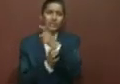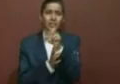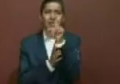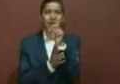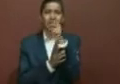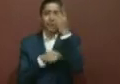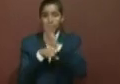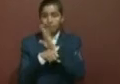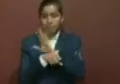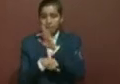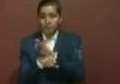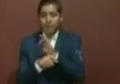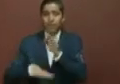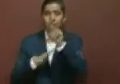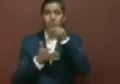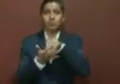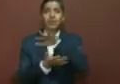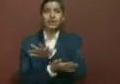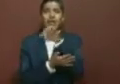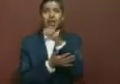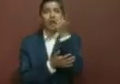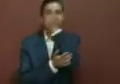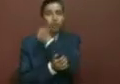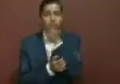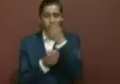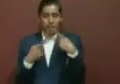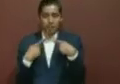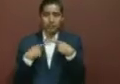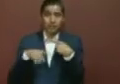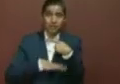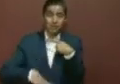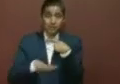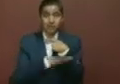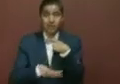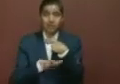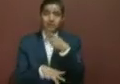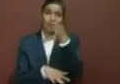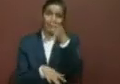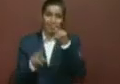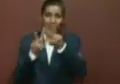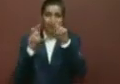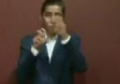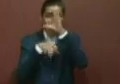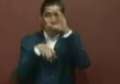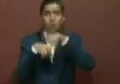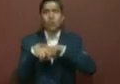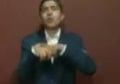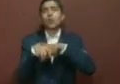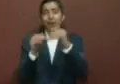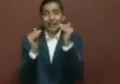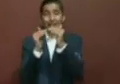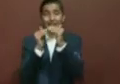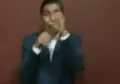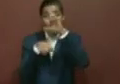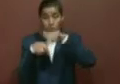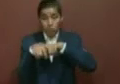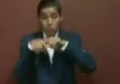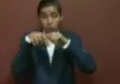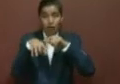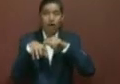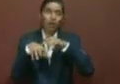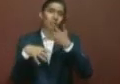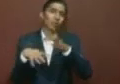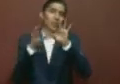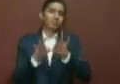más de 2,500 alumnos. La verdad es que en el tema cultural la Casa de Cultura juega un papel